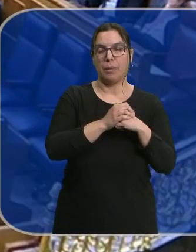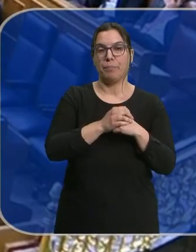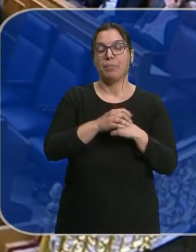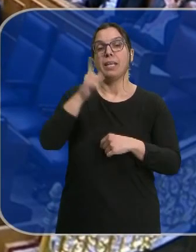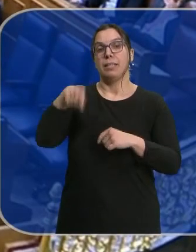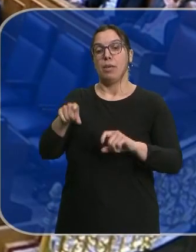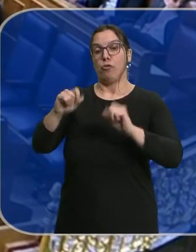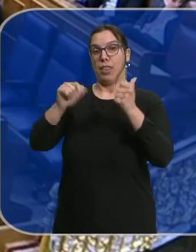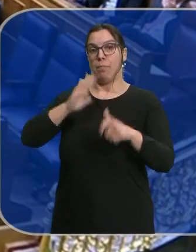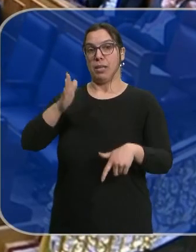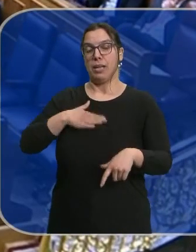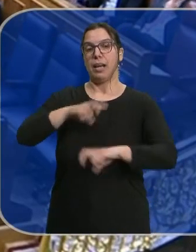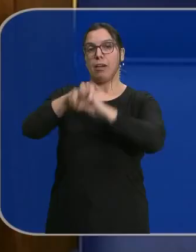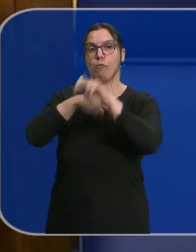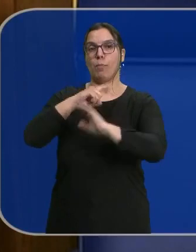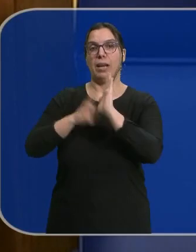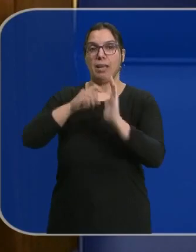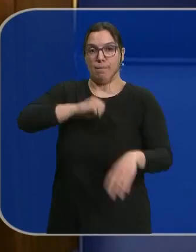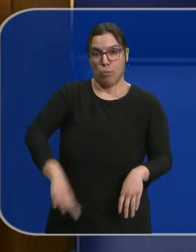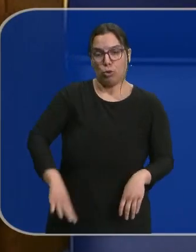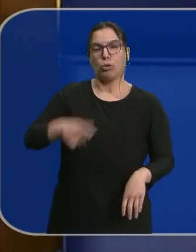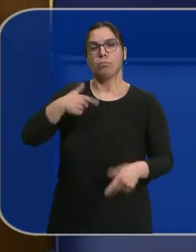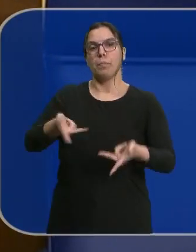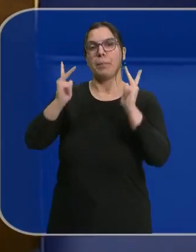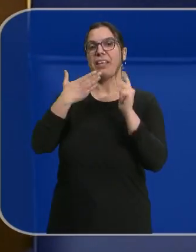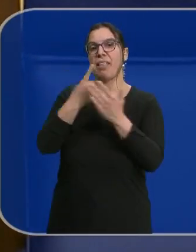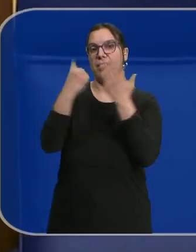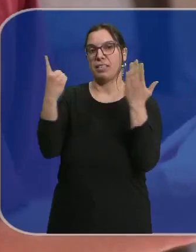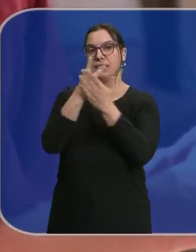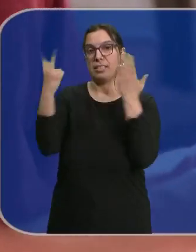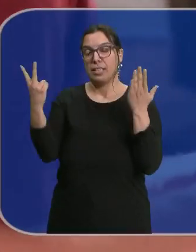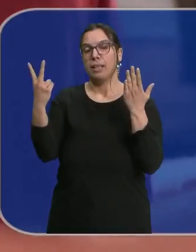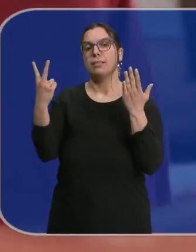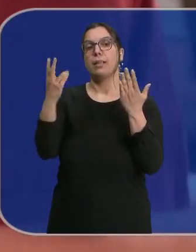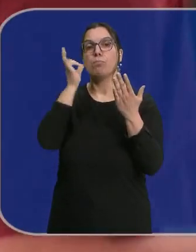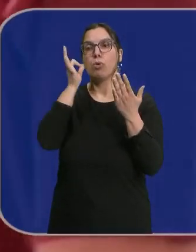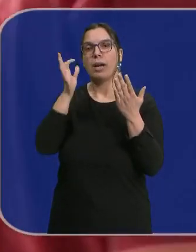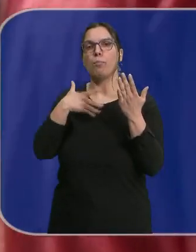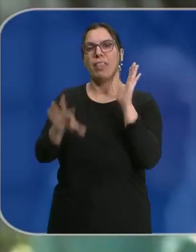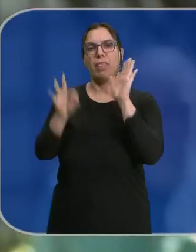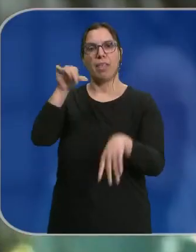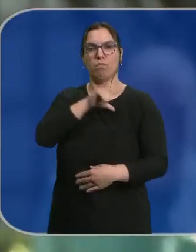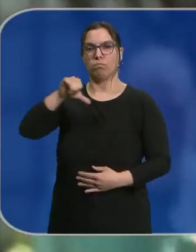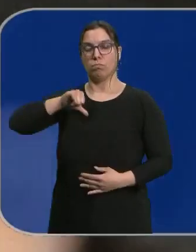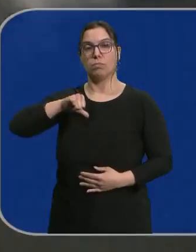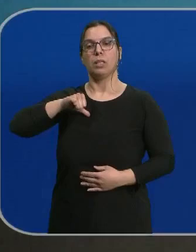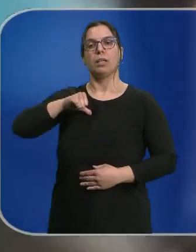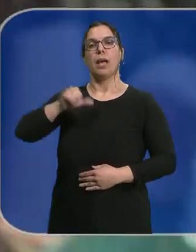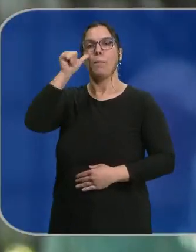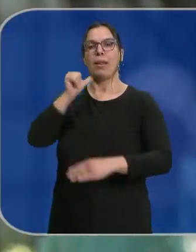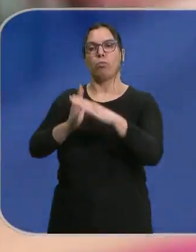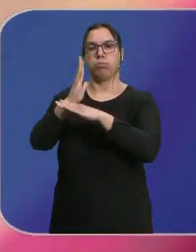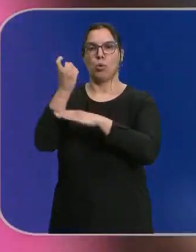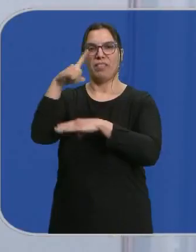vigor entra también la reforma de la ley del aborto, que permitirá a las menores de 16 y 17 años poder interrumpir su embarazo sin